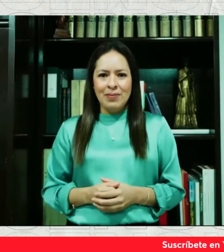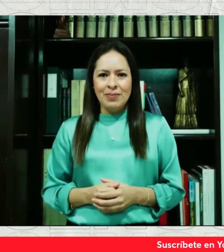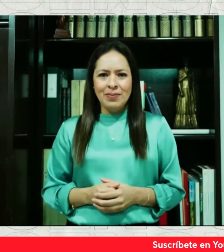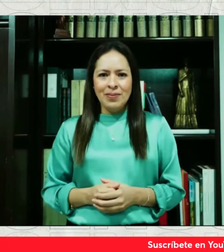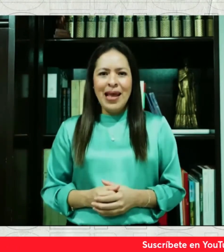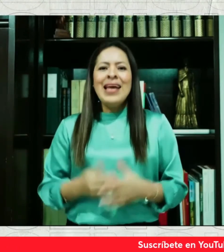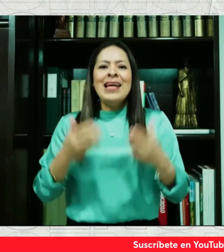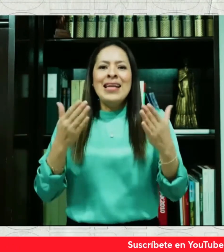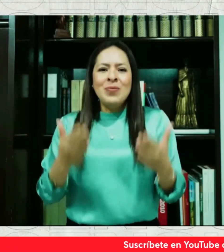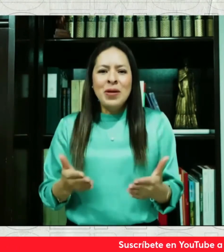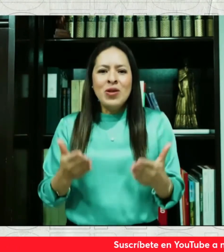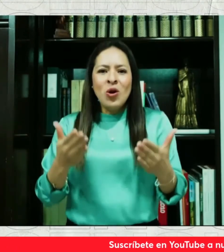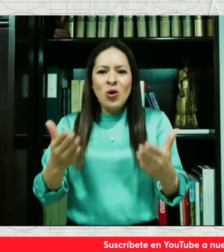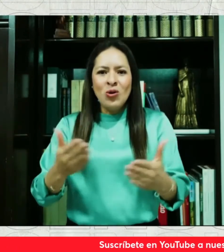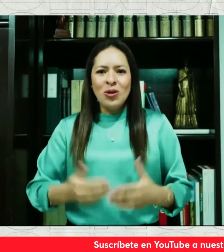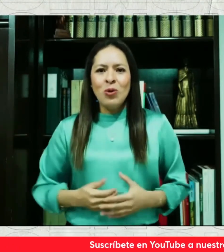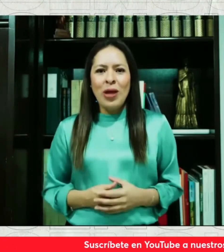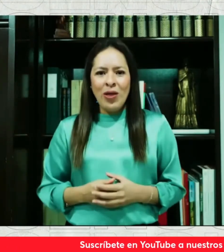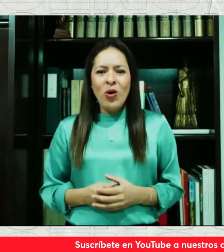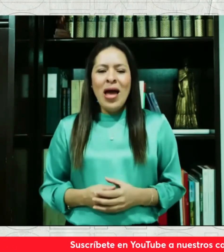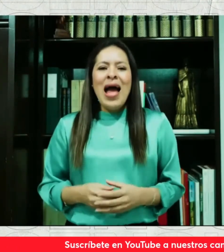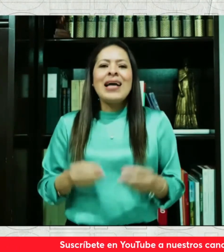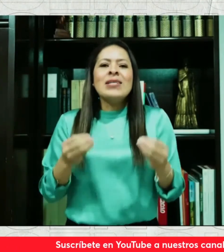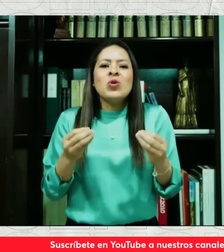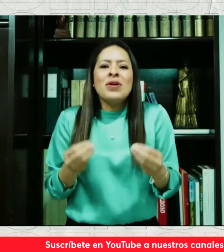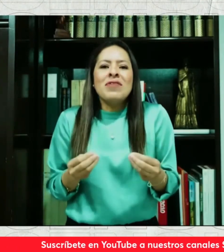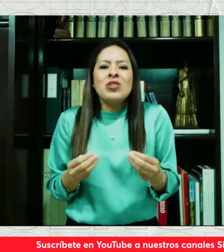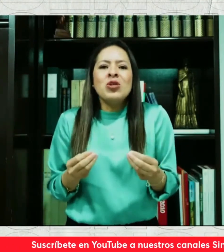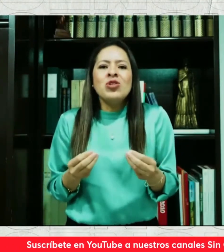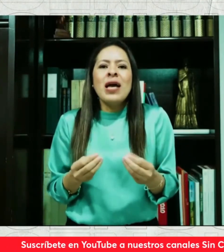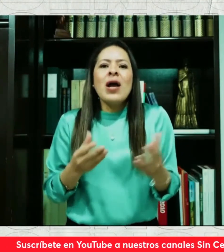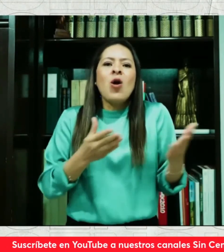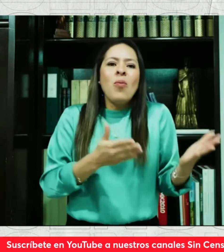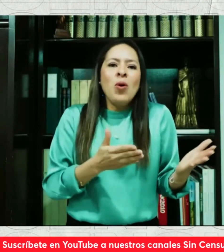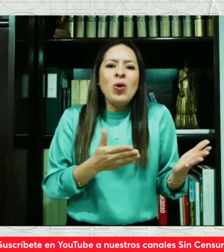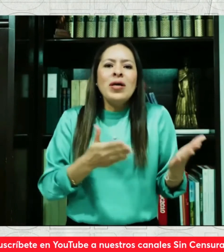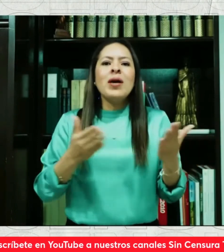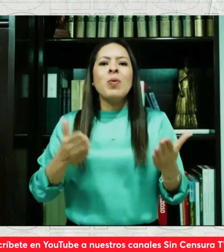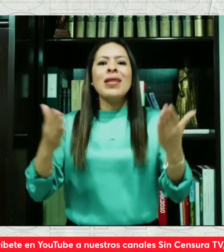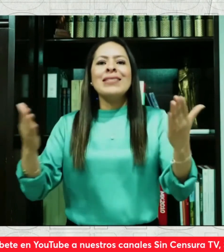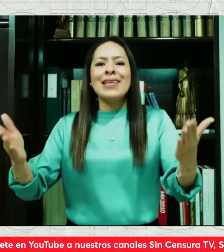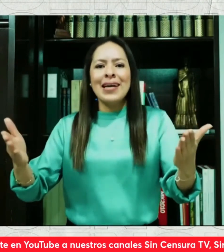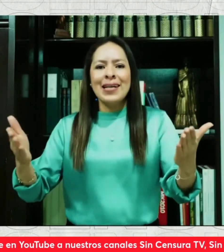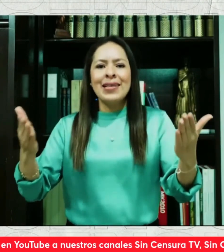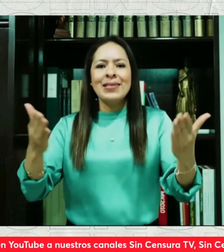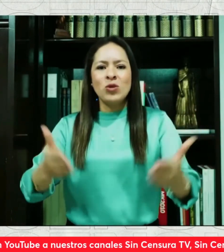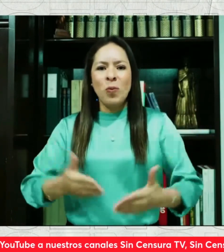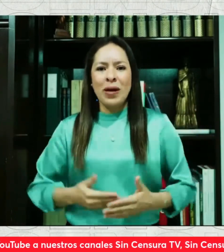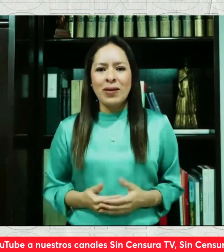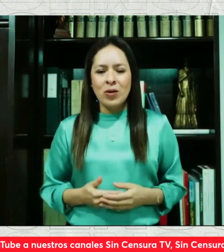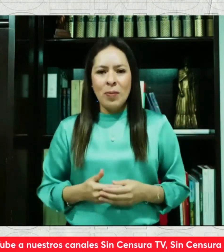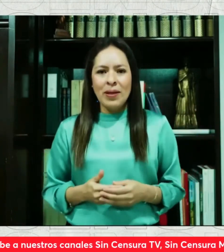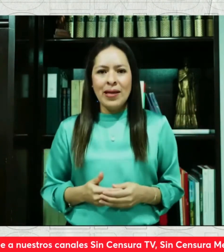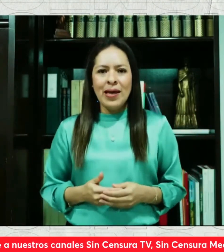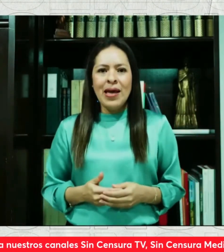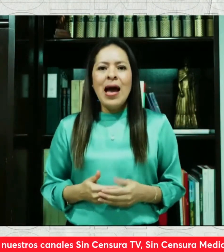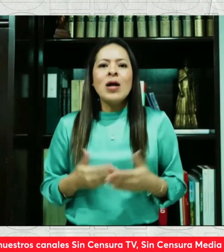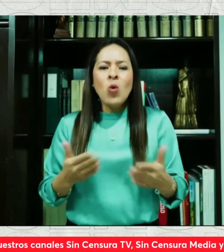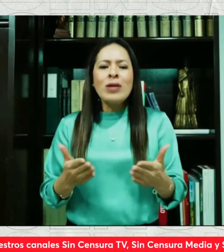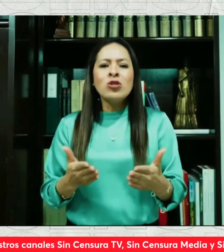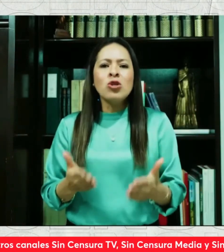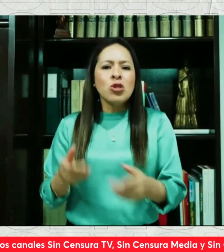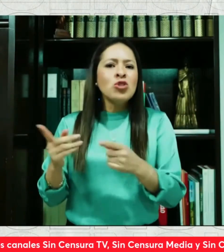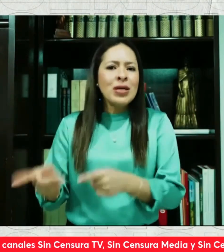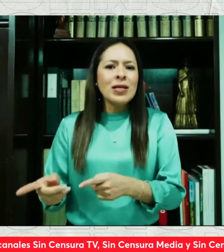C? Le invito, diputado, a que su reflexión sea cómo y qué puede hacer desde su partido, el PT, al